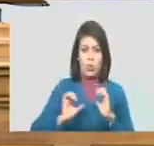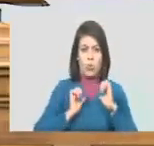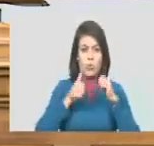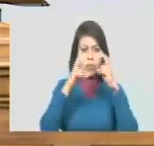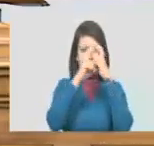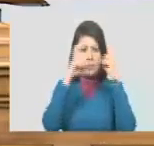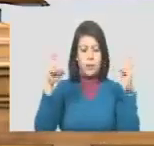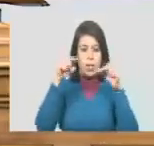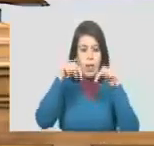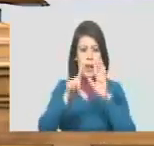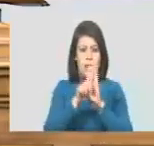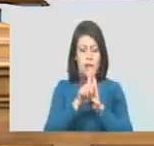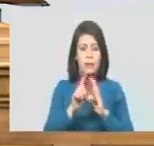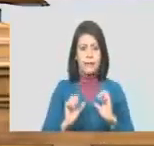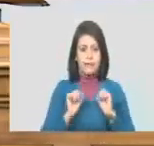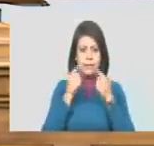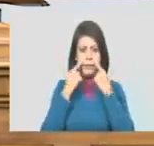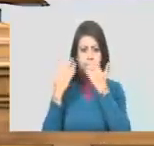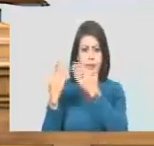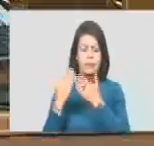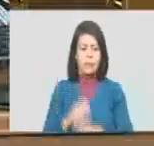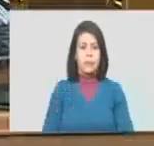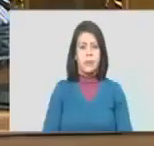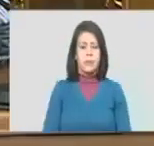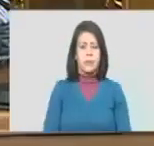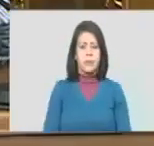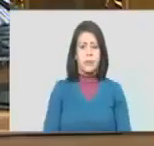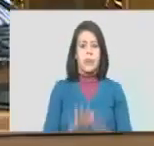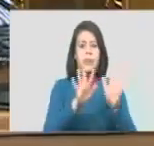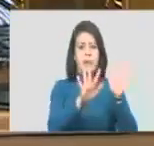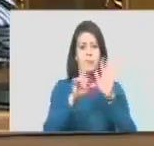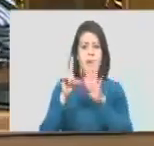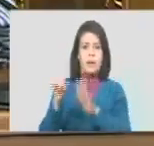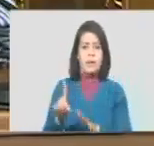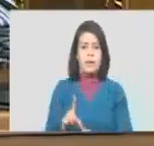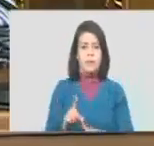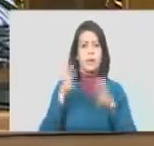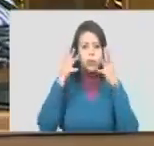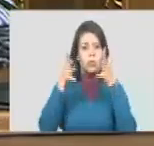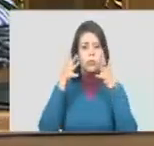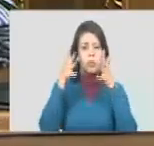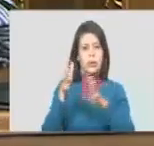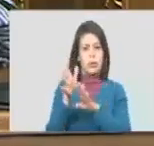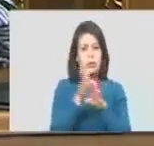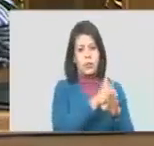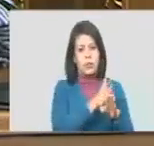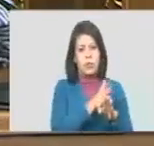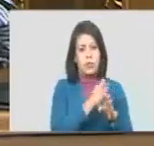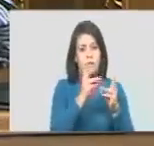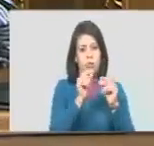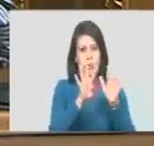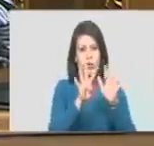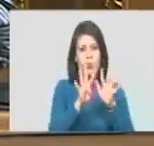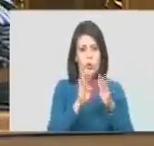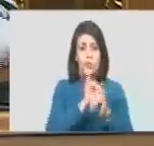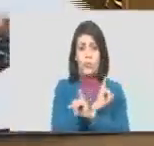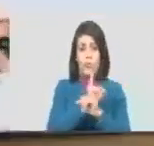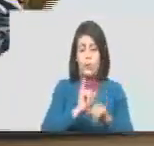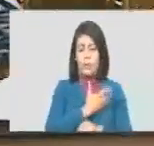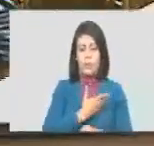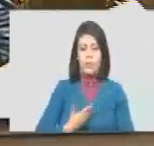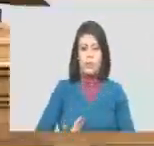de la correspondiente ley. Adelante, secretaria. 26º. Se sugiere suprimir el artículo número 9. Es todo,